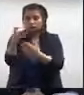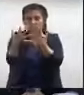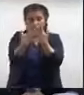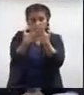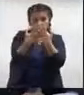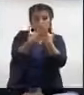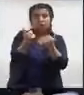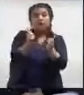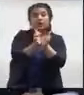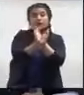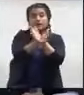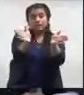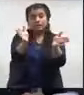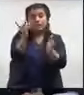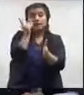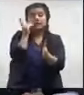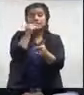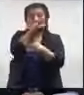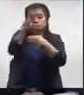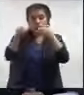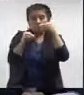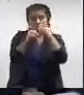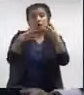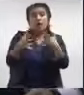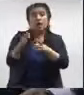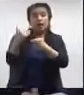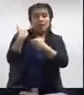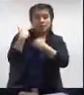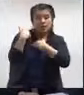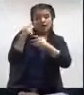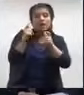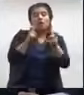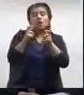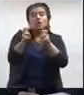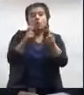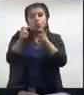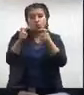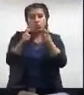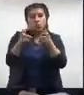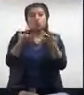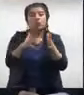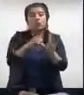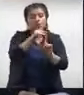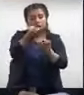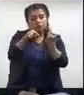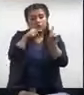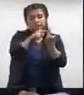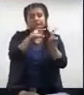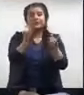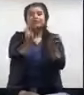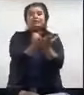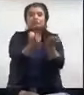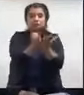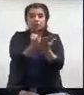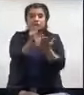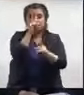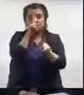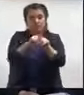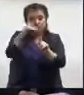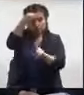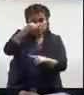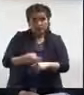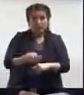Dirección General, es la responsable de velar por el cumplimiento de los controles internos, garantizar